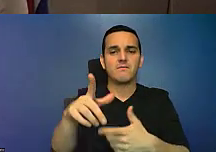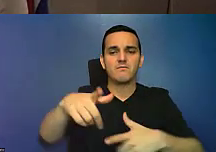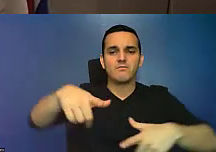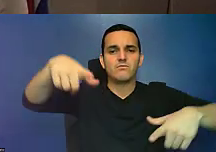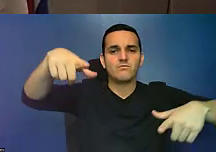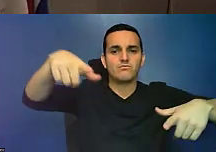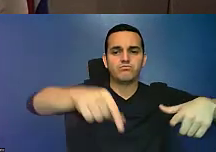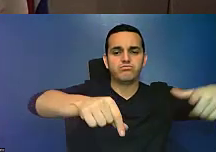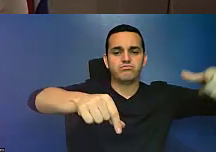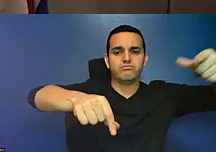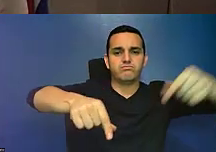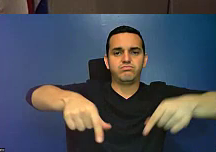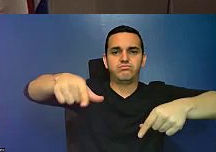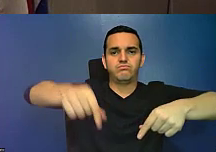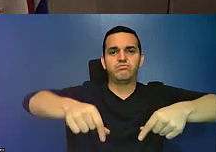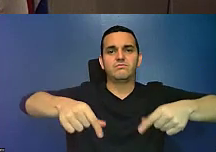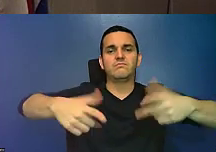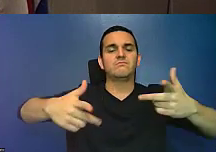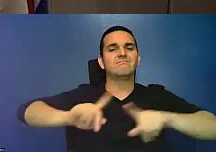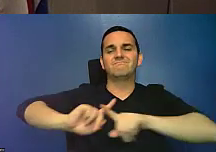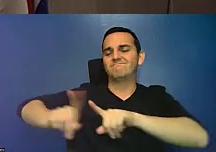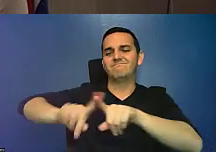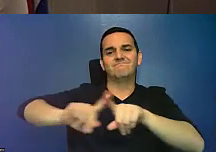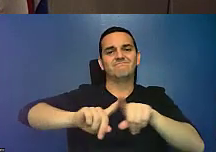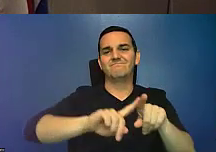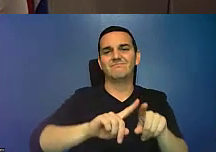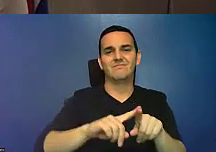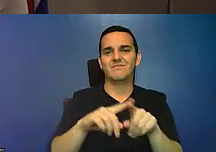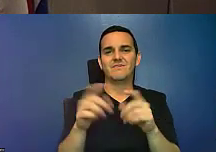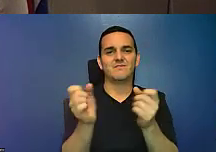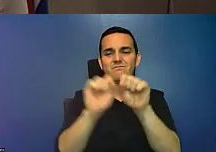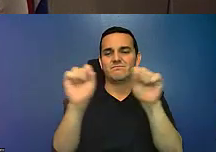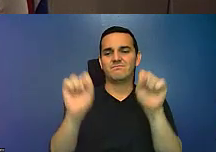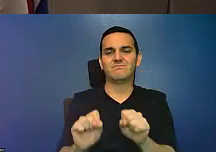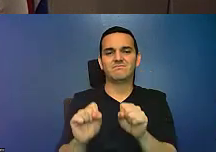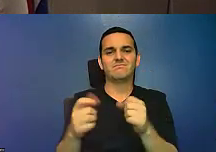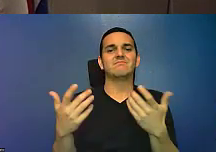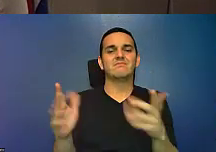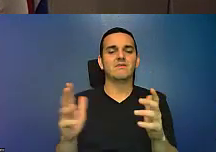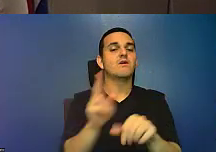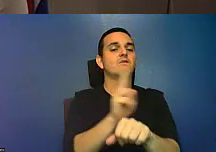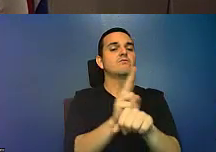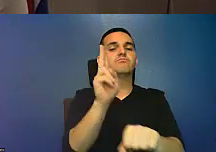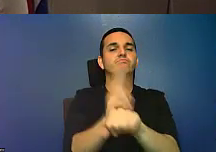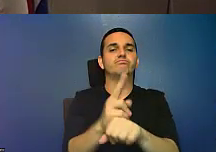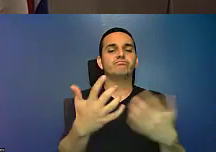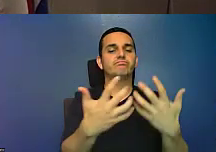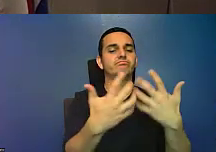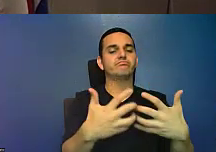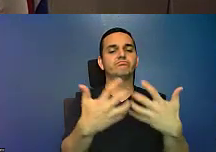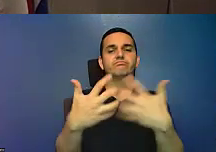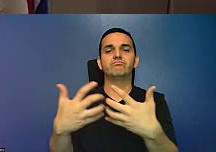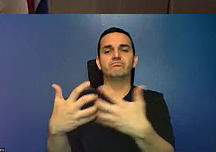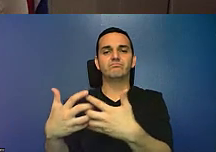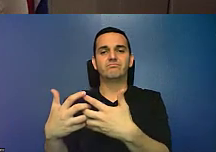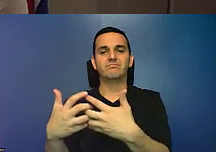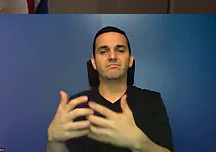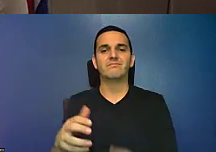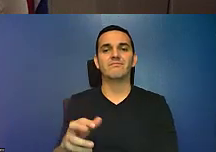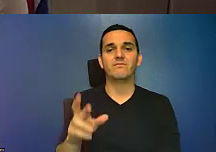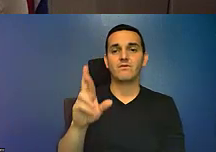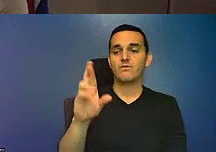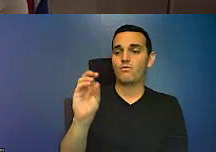otros sistemas industriales ya instalados y que están siendo usados en la industria. Entonces, los robots son el corazón de la